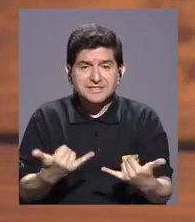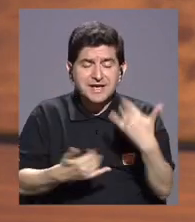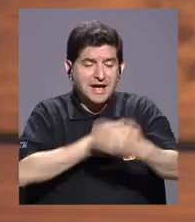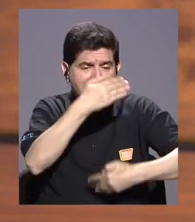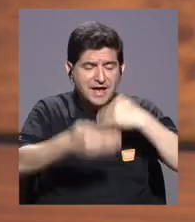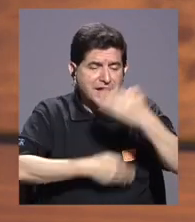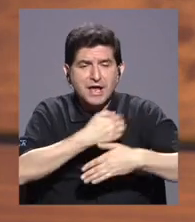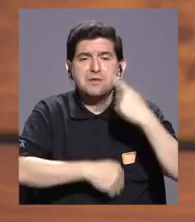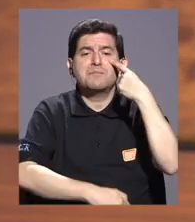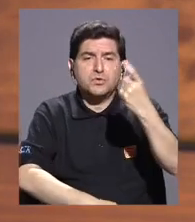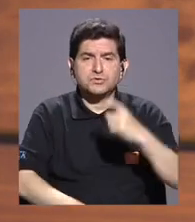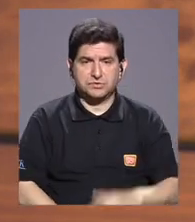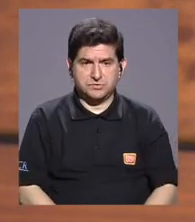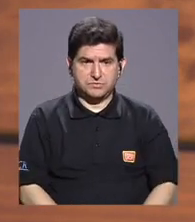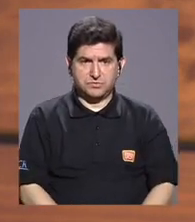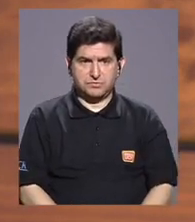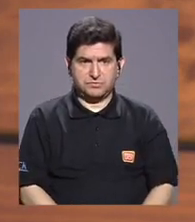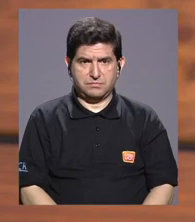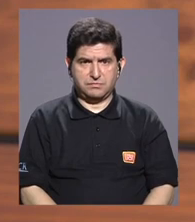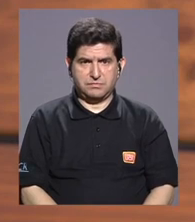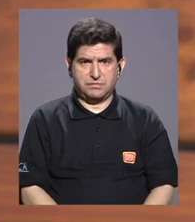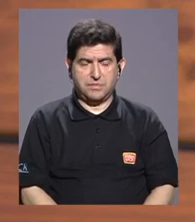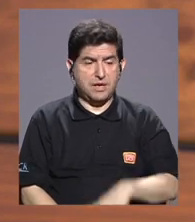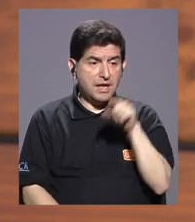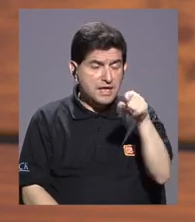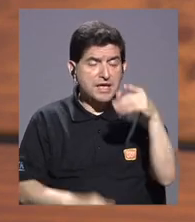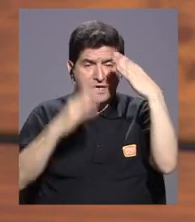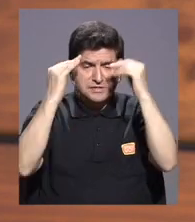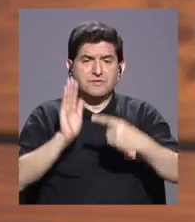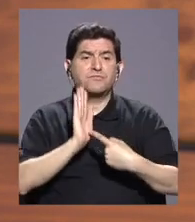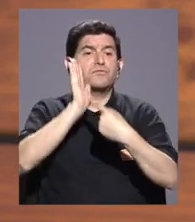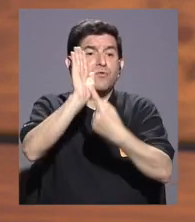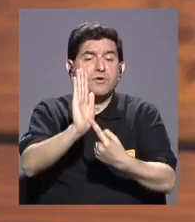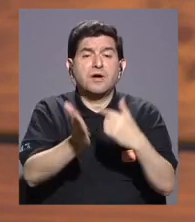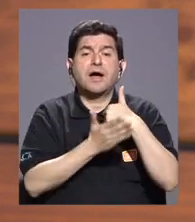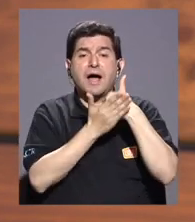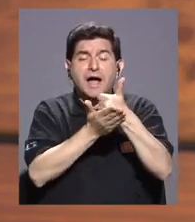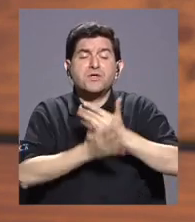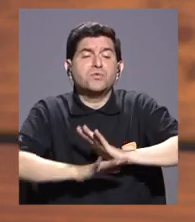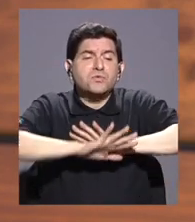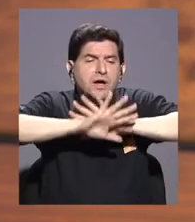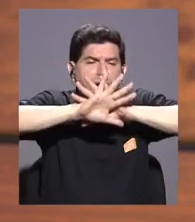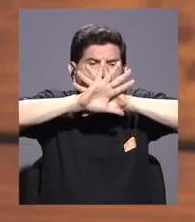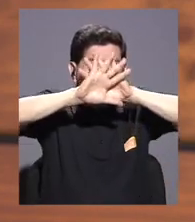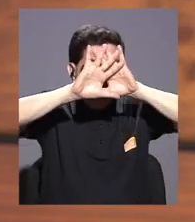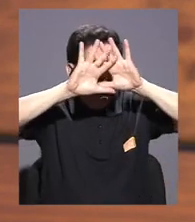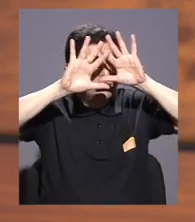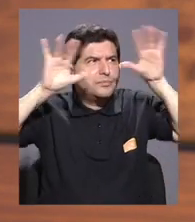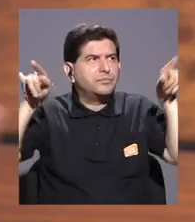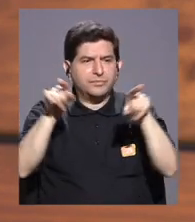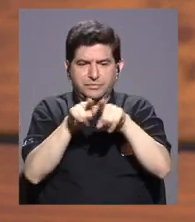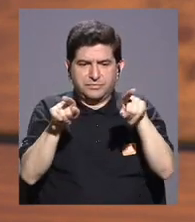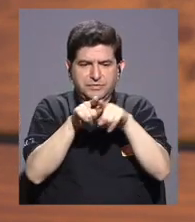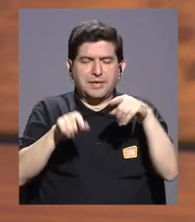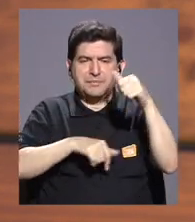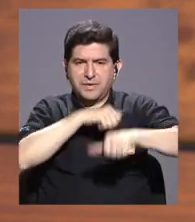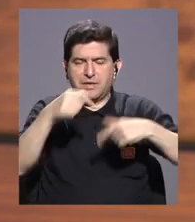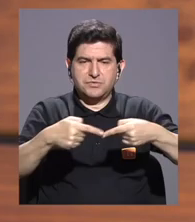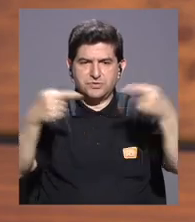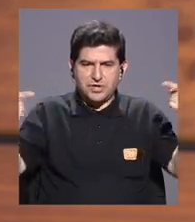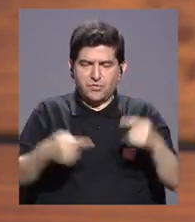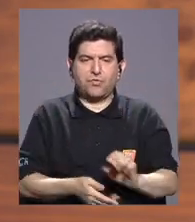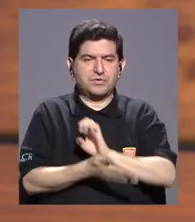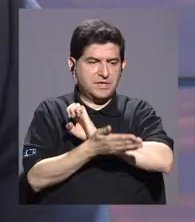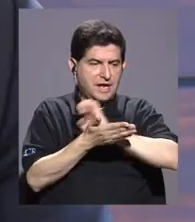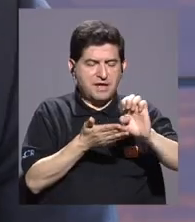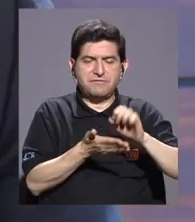sus fiscalizaciones. Y más bien, publicitar esta información va a ayudar a la transparencia e incluso va a ayudar a combatir la